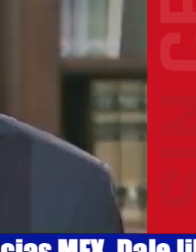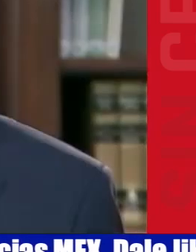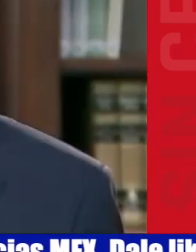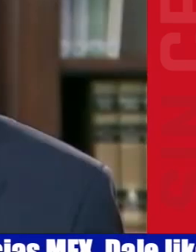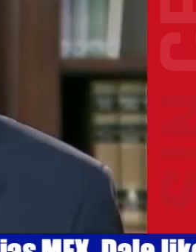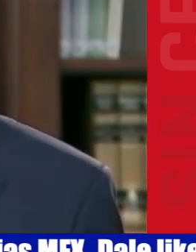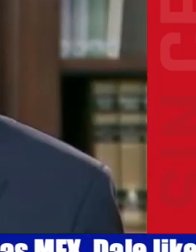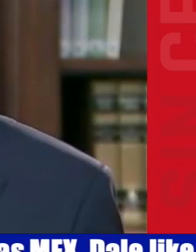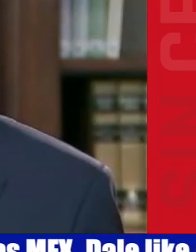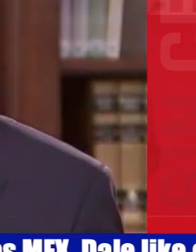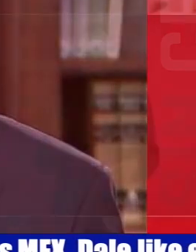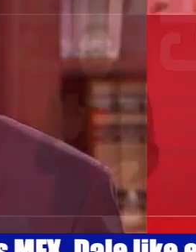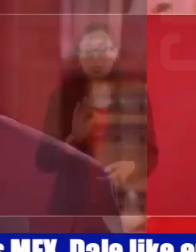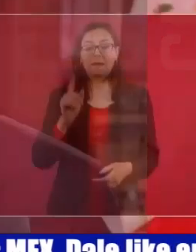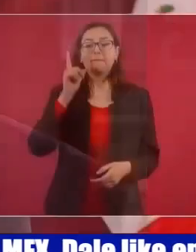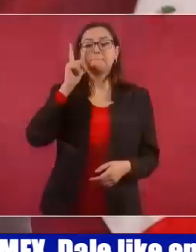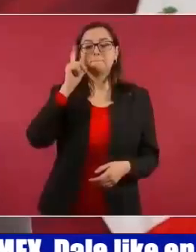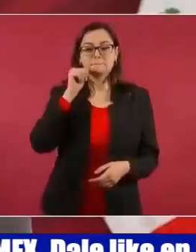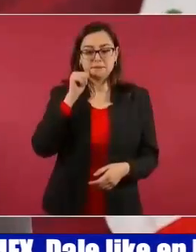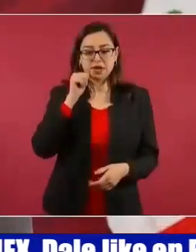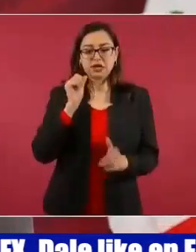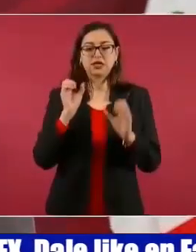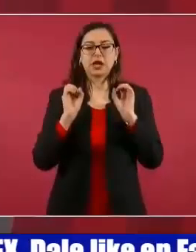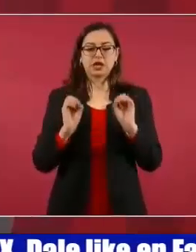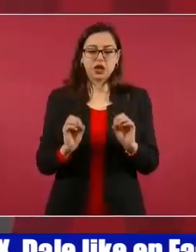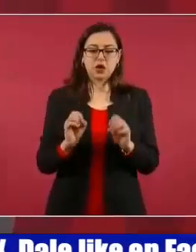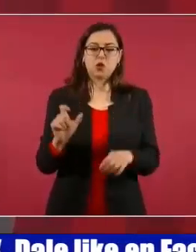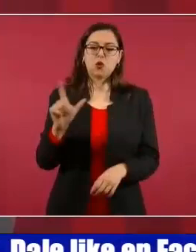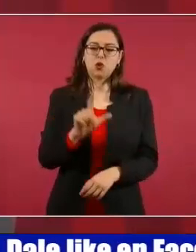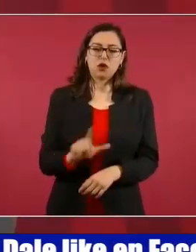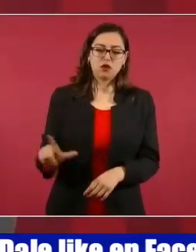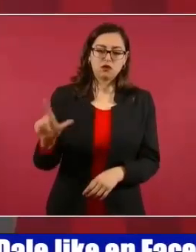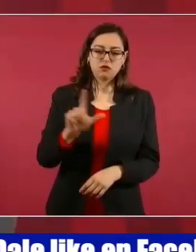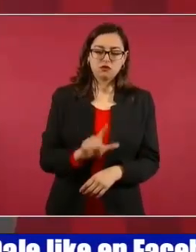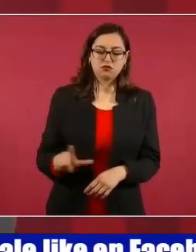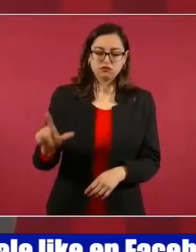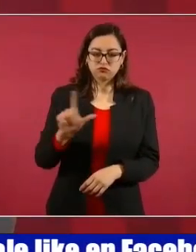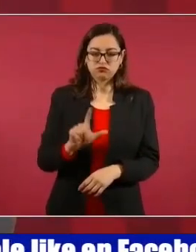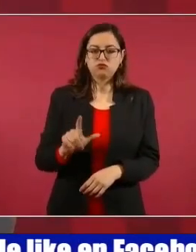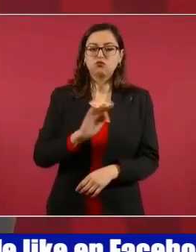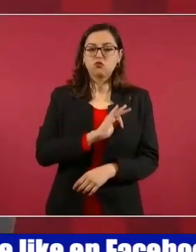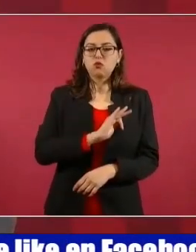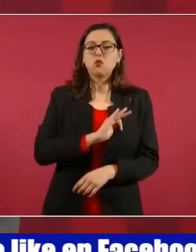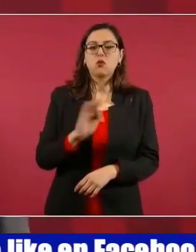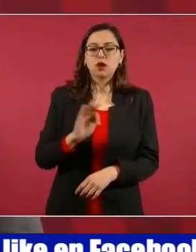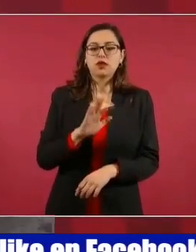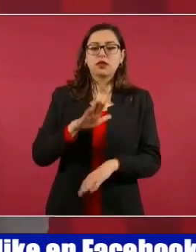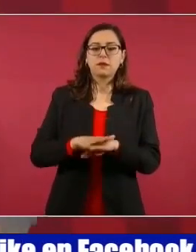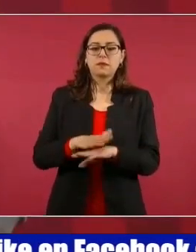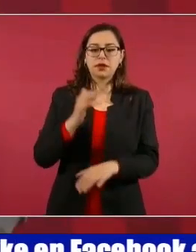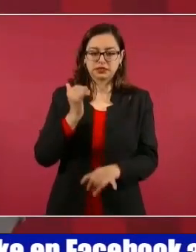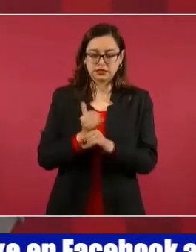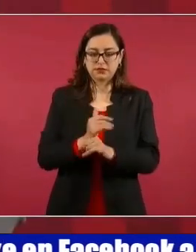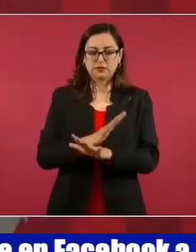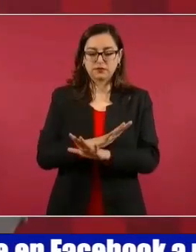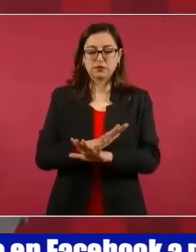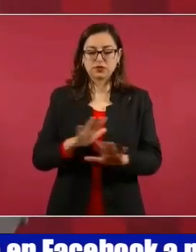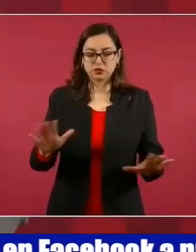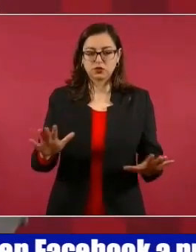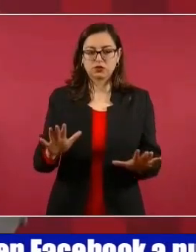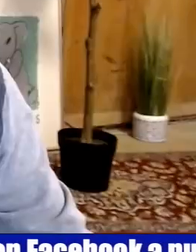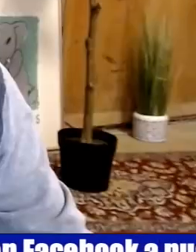Obrador el que lo exhiba y el que digan, pues ahí está, yo no lo puedo perseguir, yo no puedo decir nada, pero sí fue el Estado, sí fue